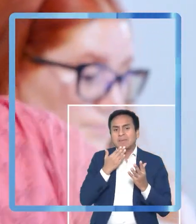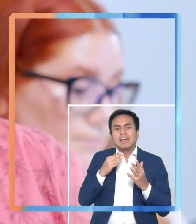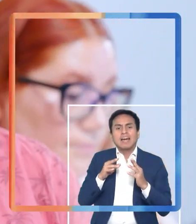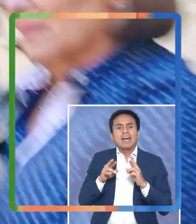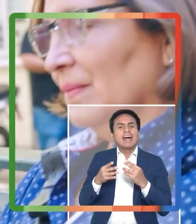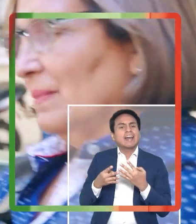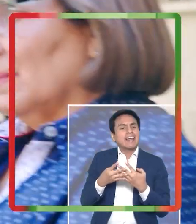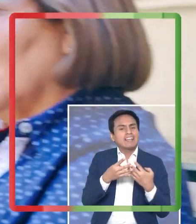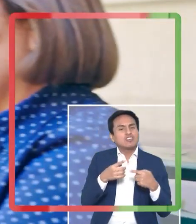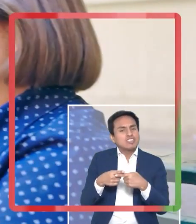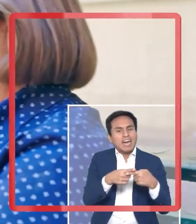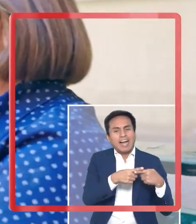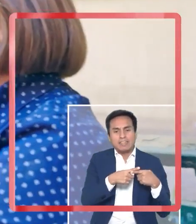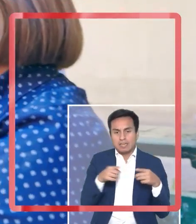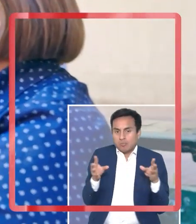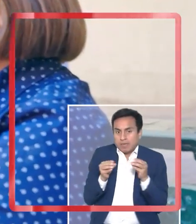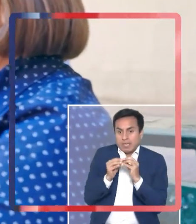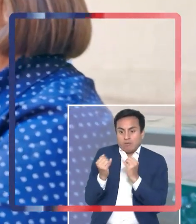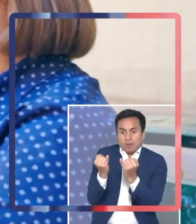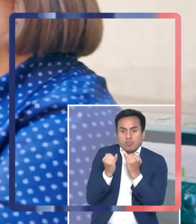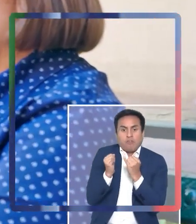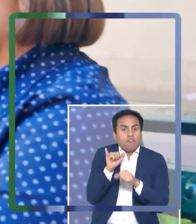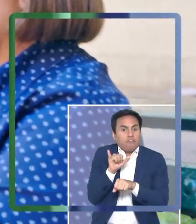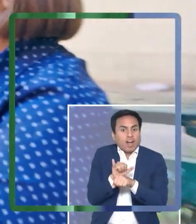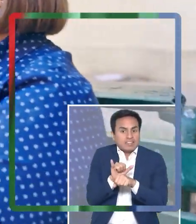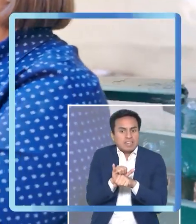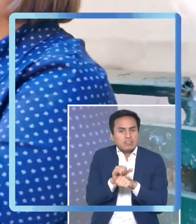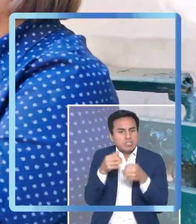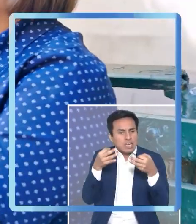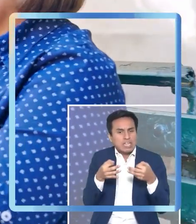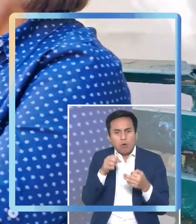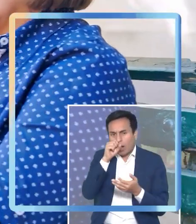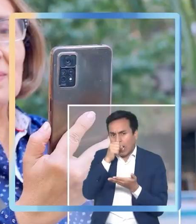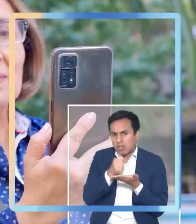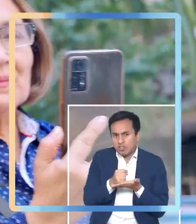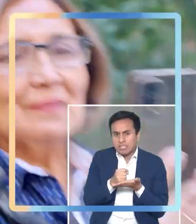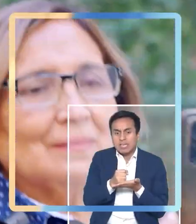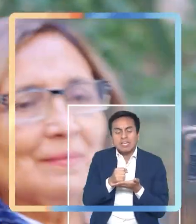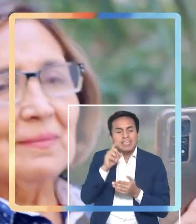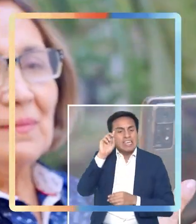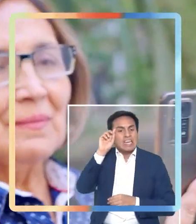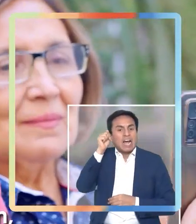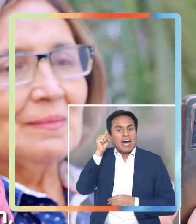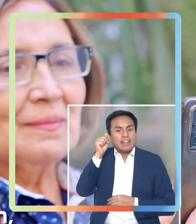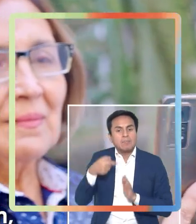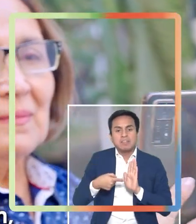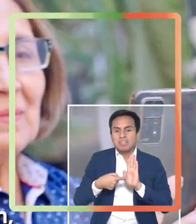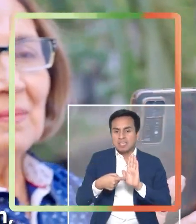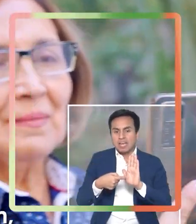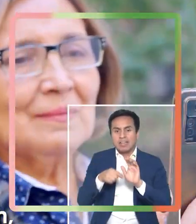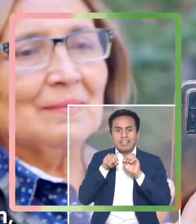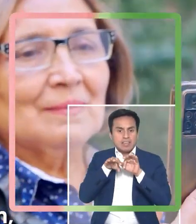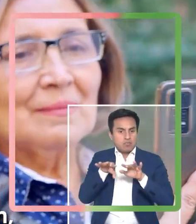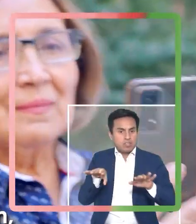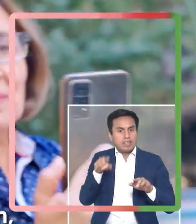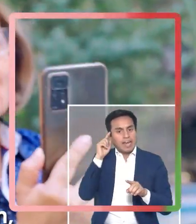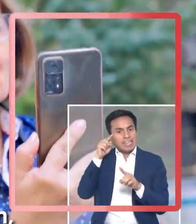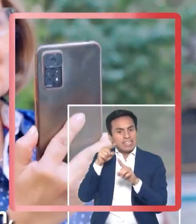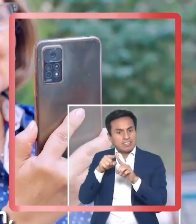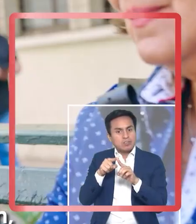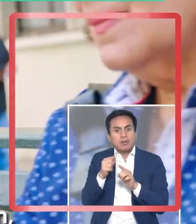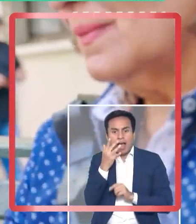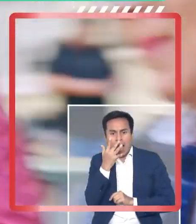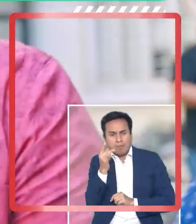redes sociales en resumen es información falsa inexacta o engañosa que es creada presentada y difundida con